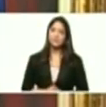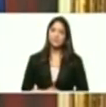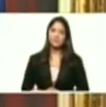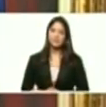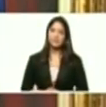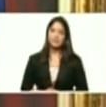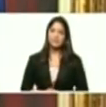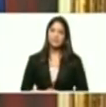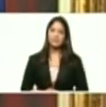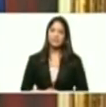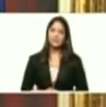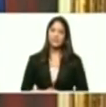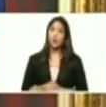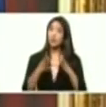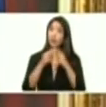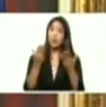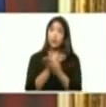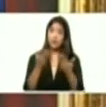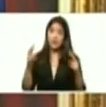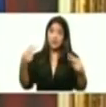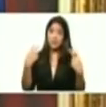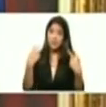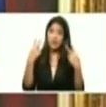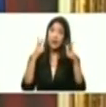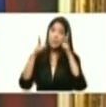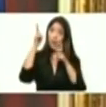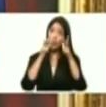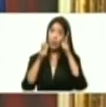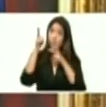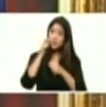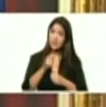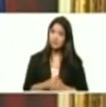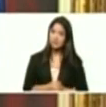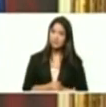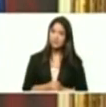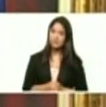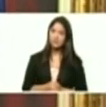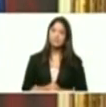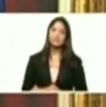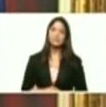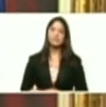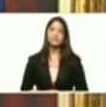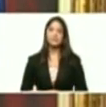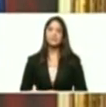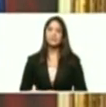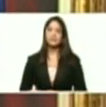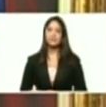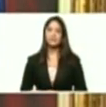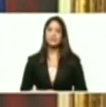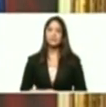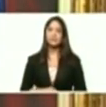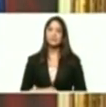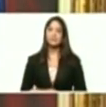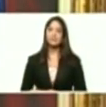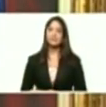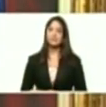hermanos, hermanas, compatriotas que me escuchan. No está jamás de más decirlo.